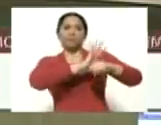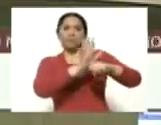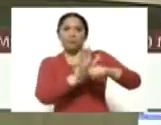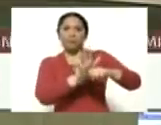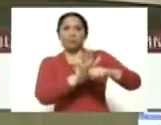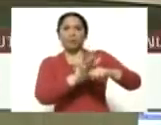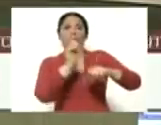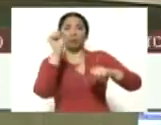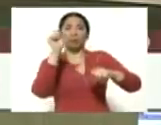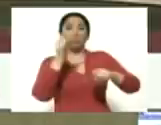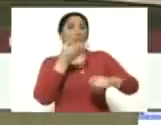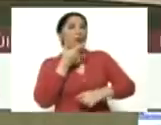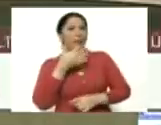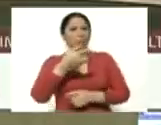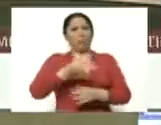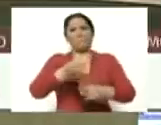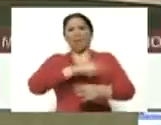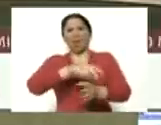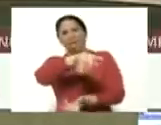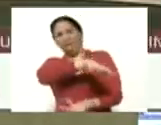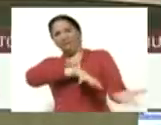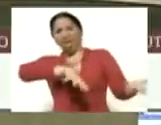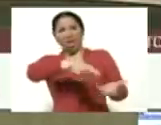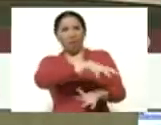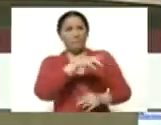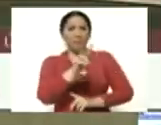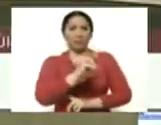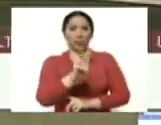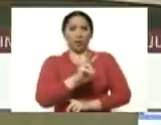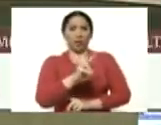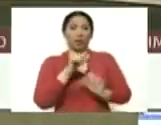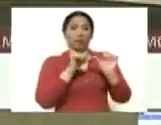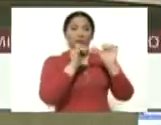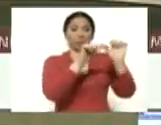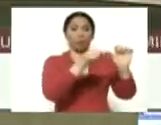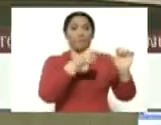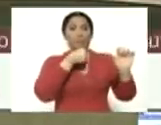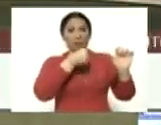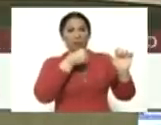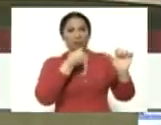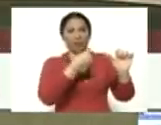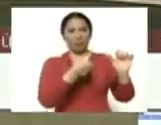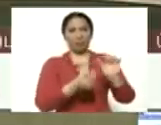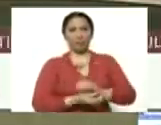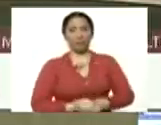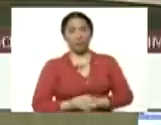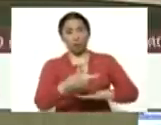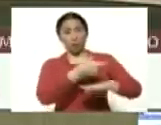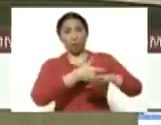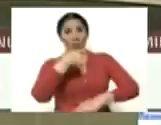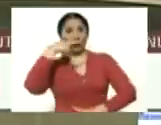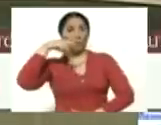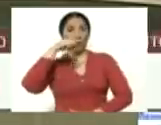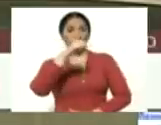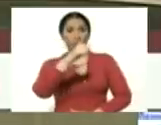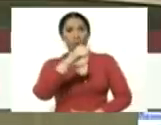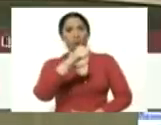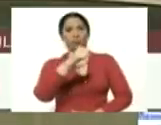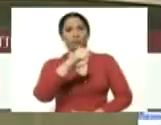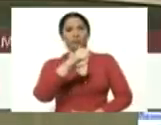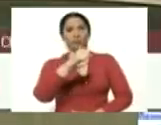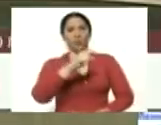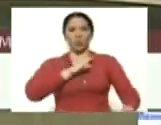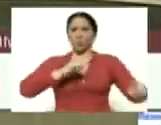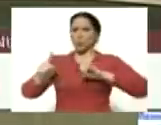se haya salido de control en el país. Y continúa este periodista. El gobierno de Maduro